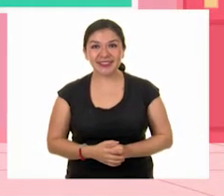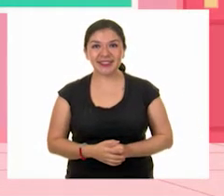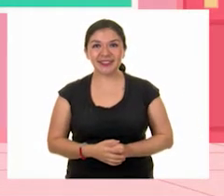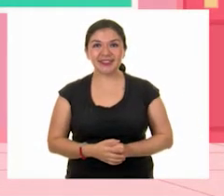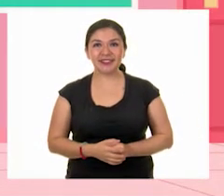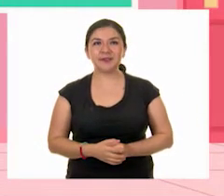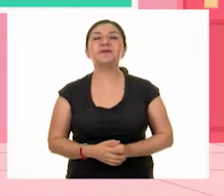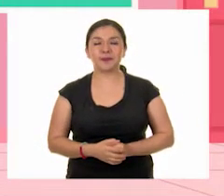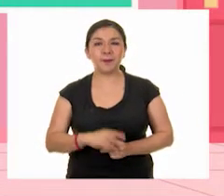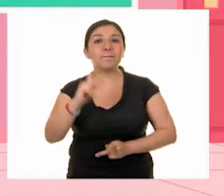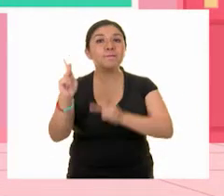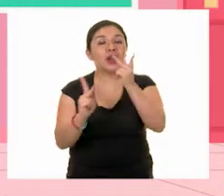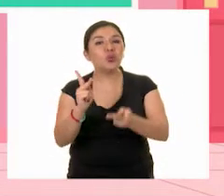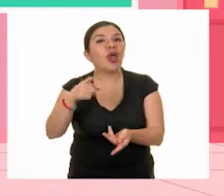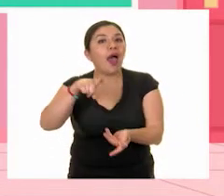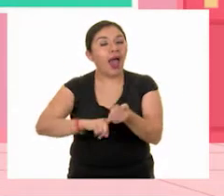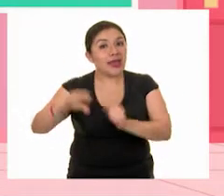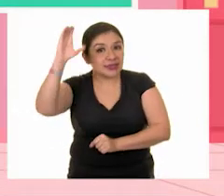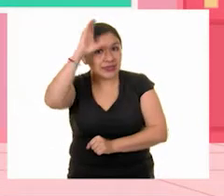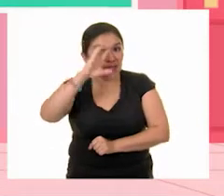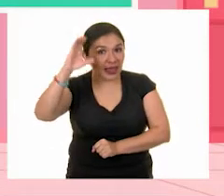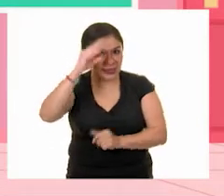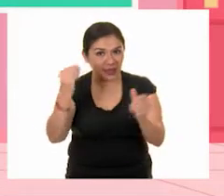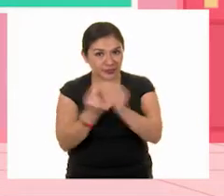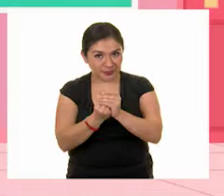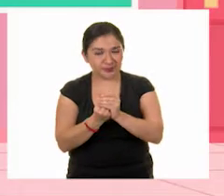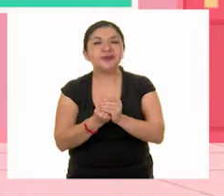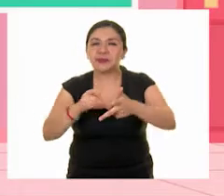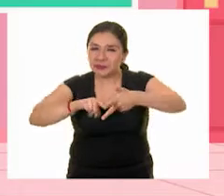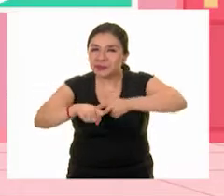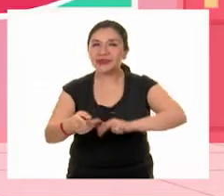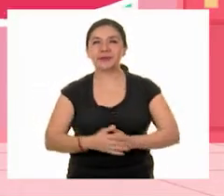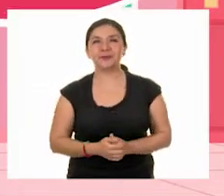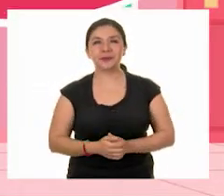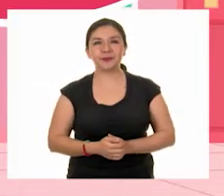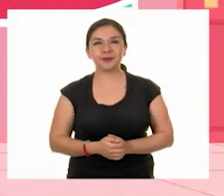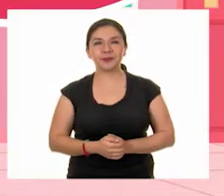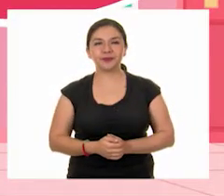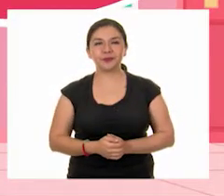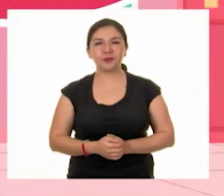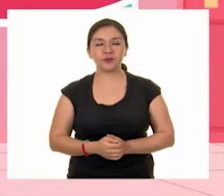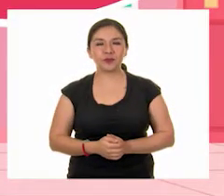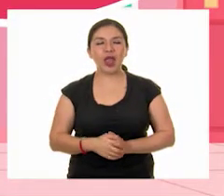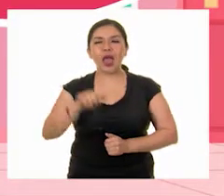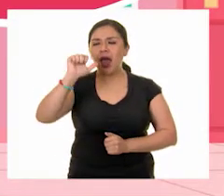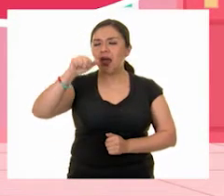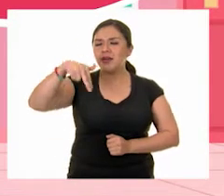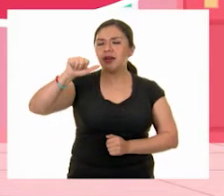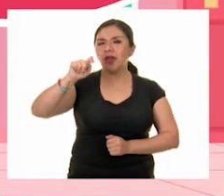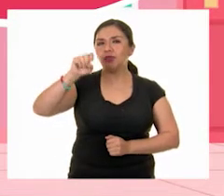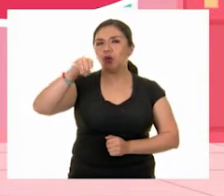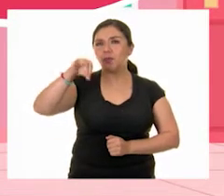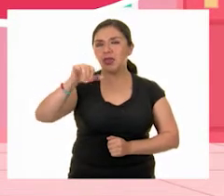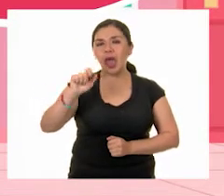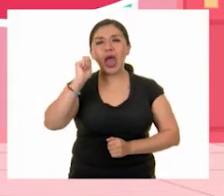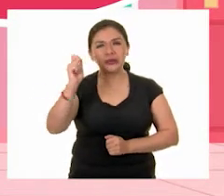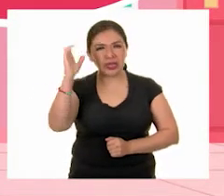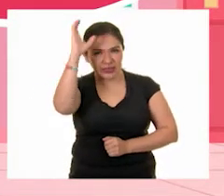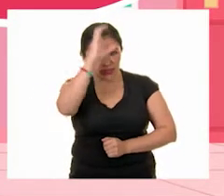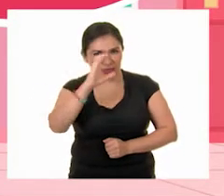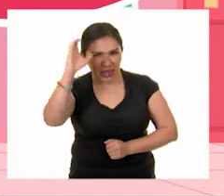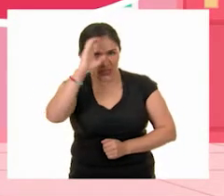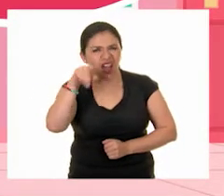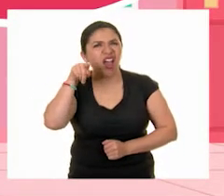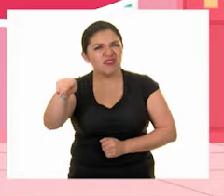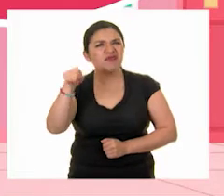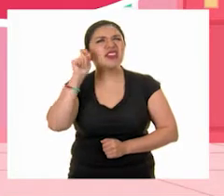¡Sí! La pregunta es de ciencias. ¡Comencemos! La anatomía es una ciencia. ¿Qué estudia esta